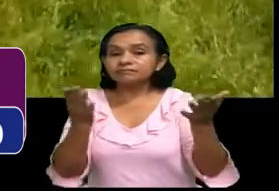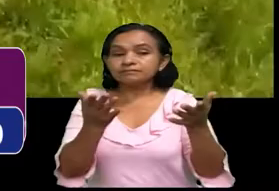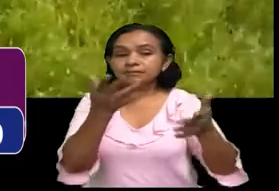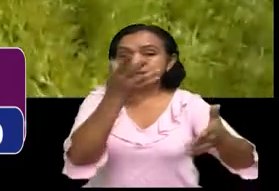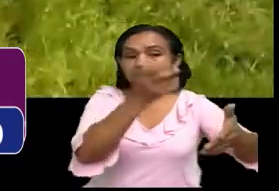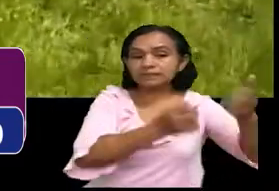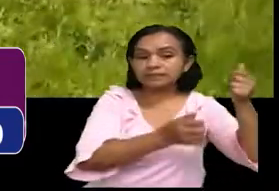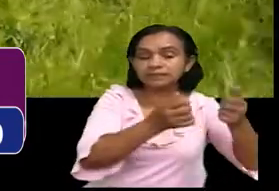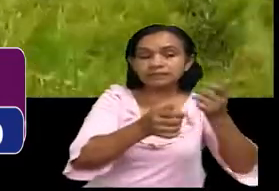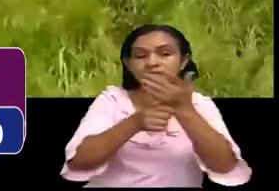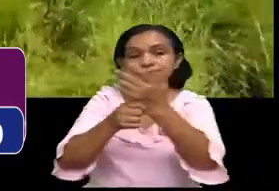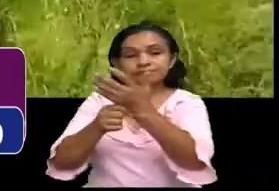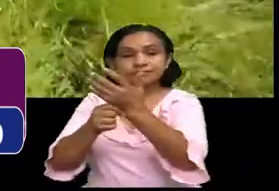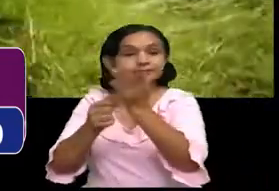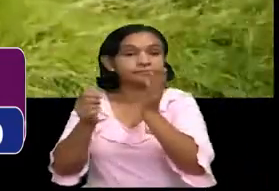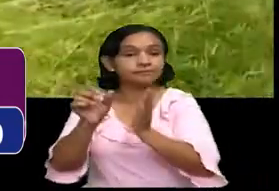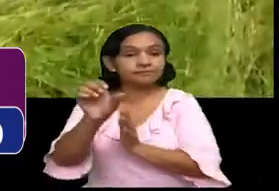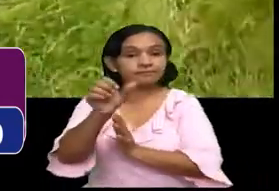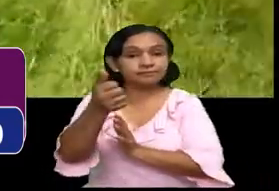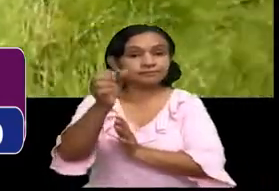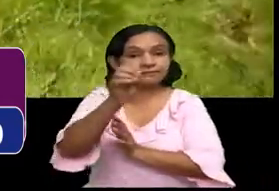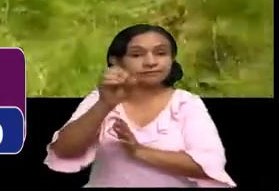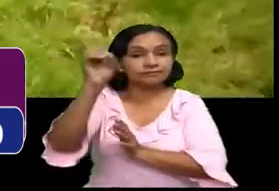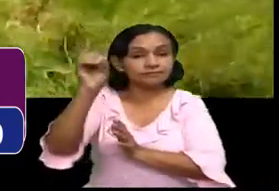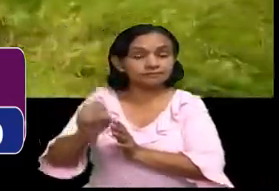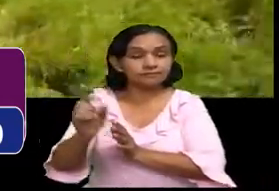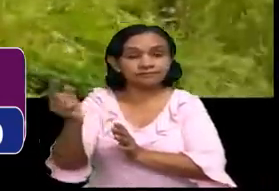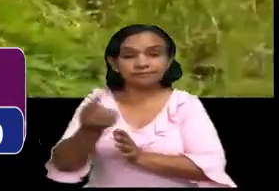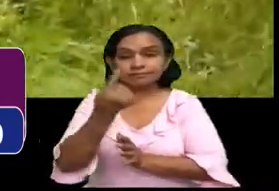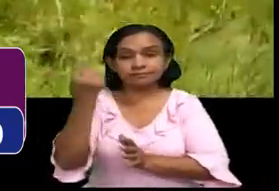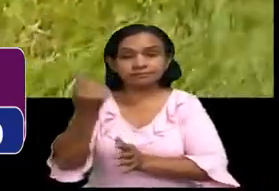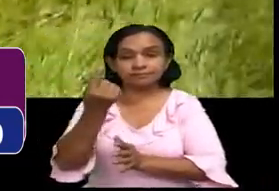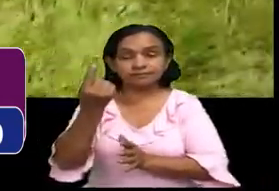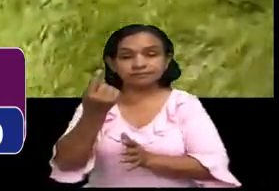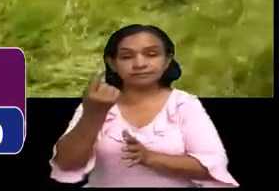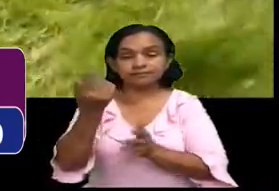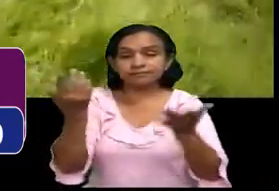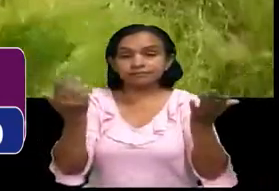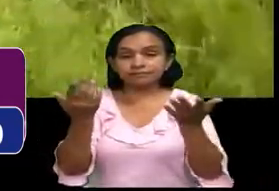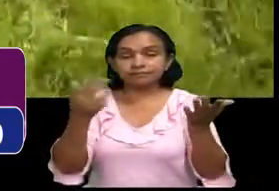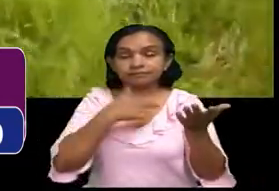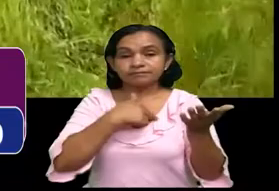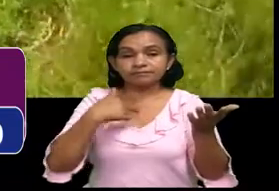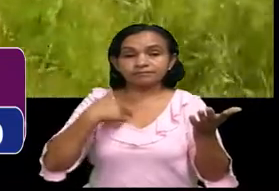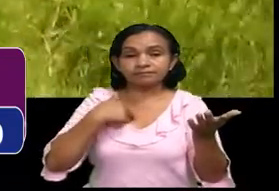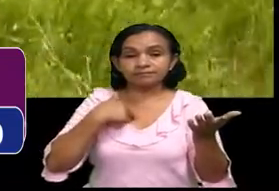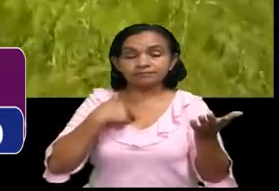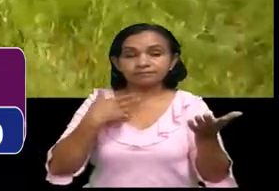6% apenas es una ganadería netamente, digamos,